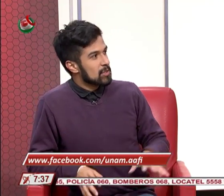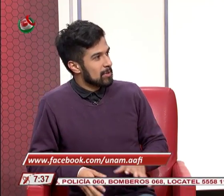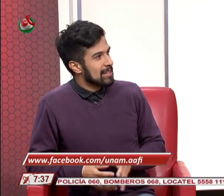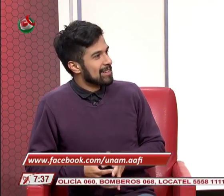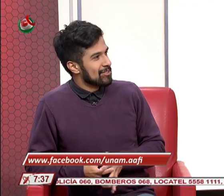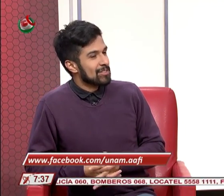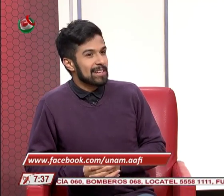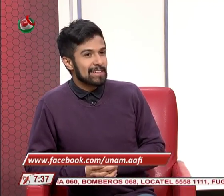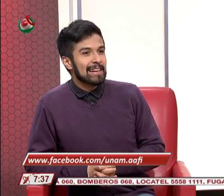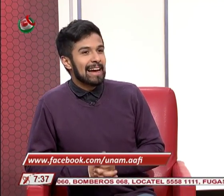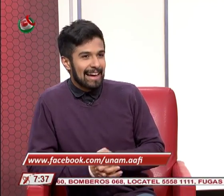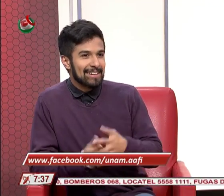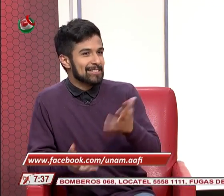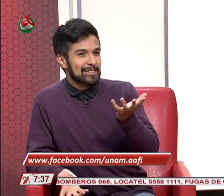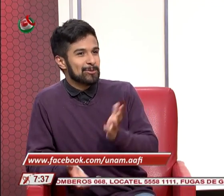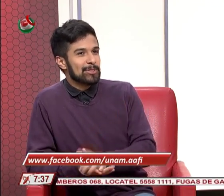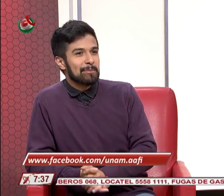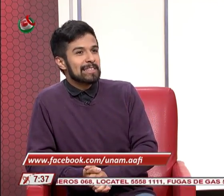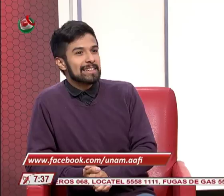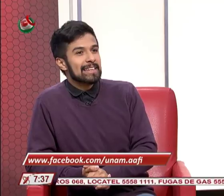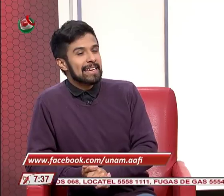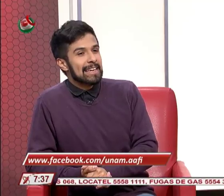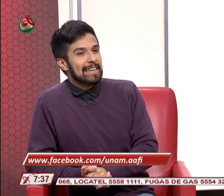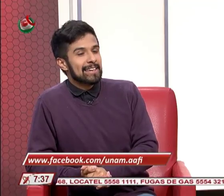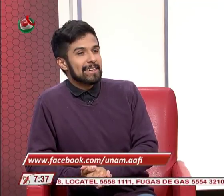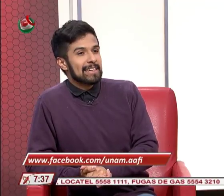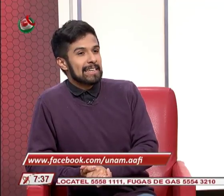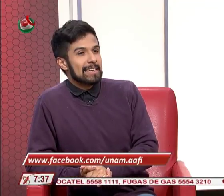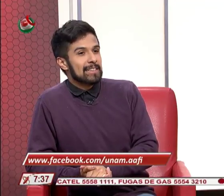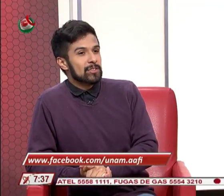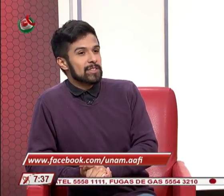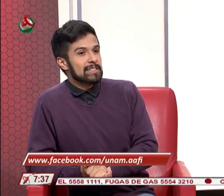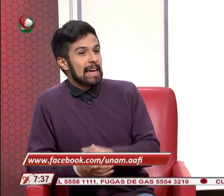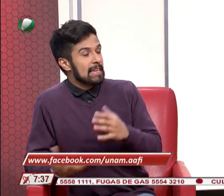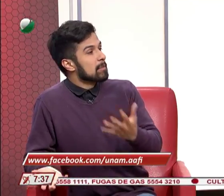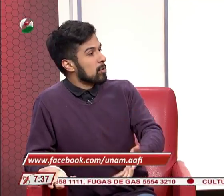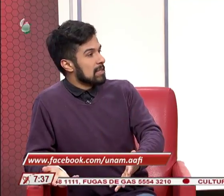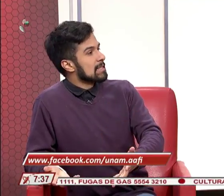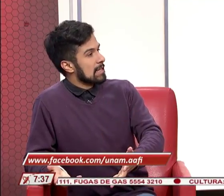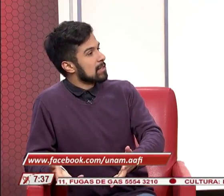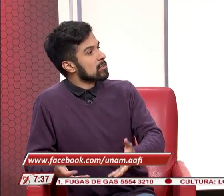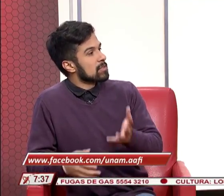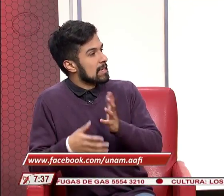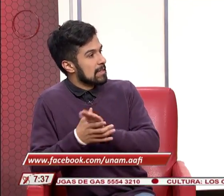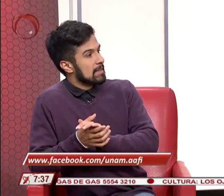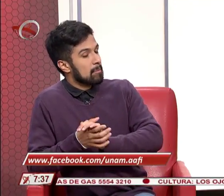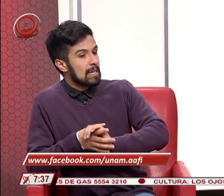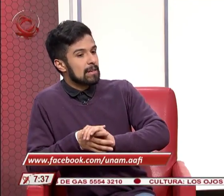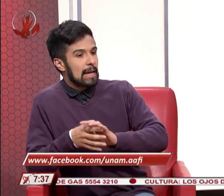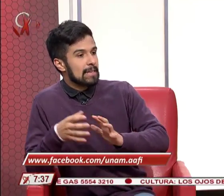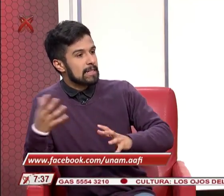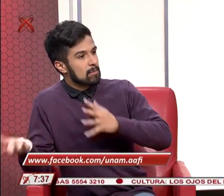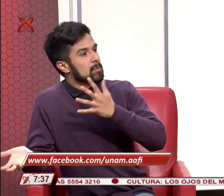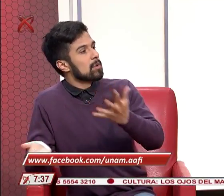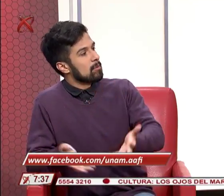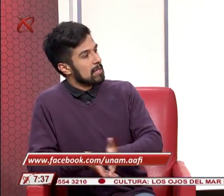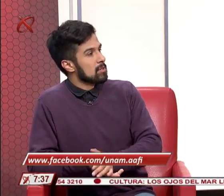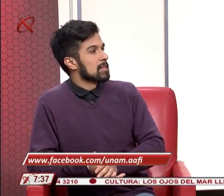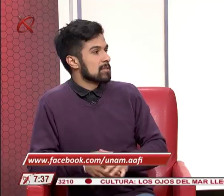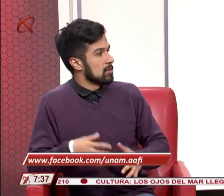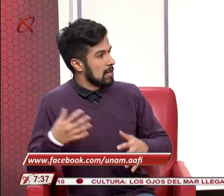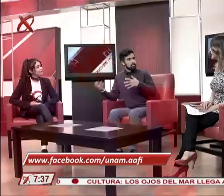www.facebook.com/unam.aafi, ahí nos pueden encontrar. Ajá, sí, justamente. Entonces ahí pueden seguirnos. También ahí